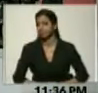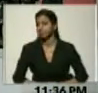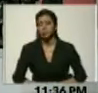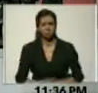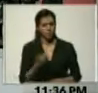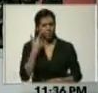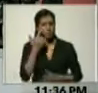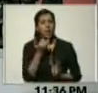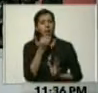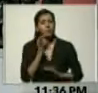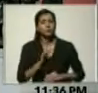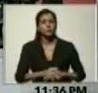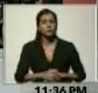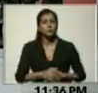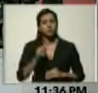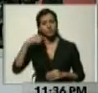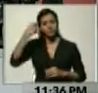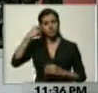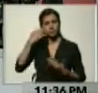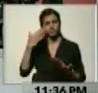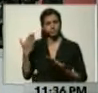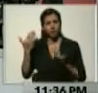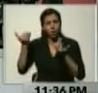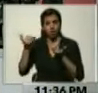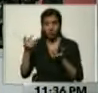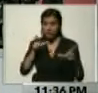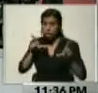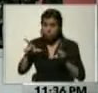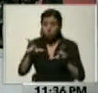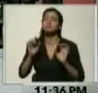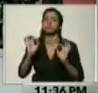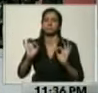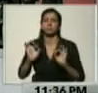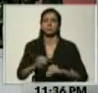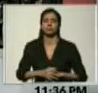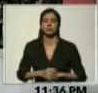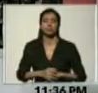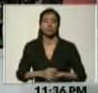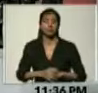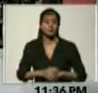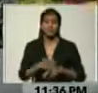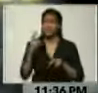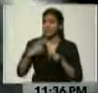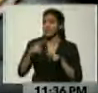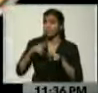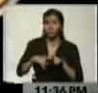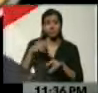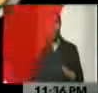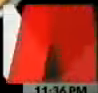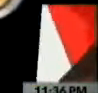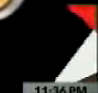escuchar, vamos a ver este video que lo tenemos ahí. Muchachos, no es gente grande.